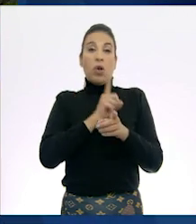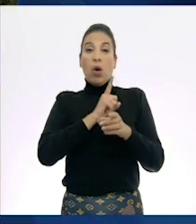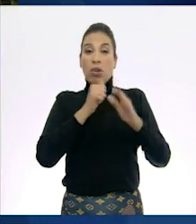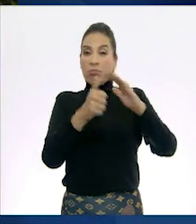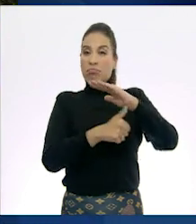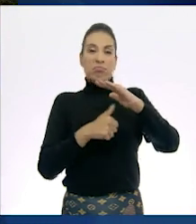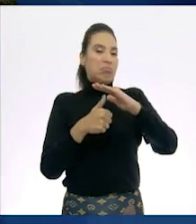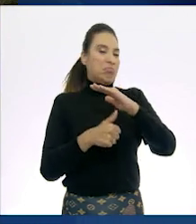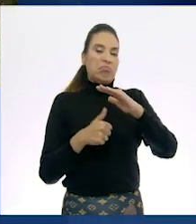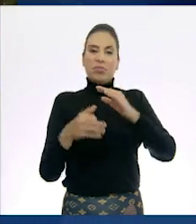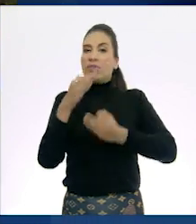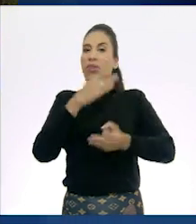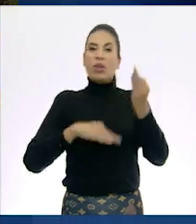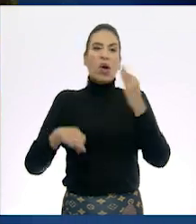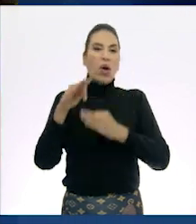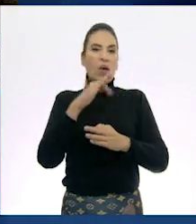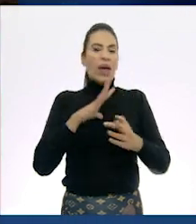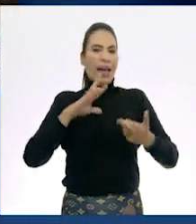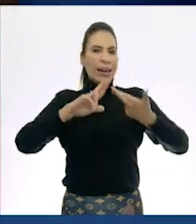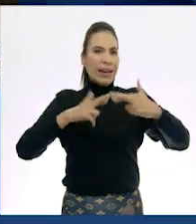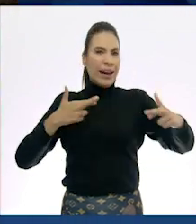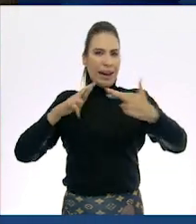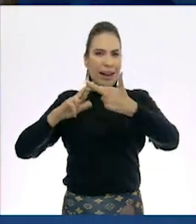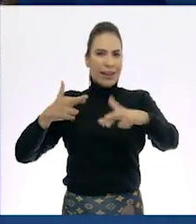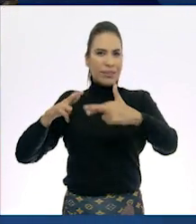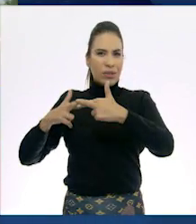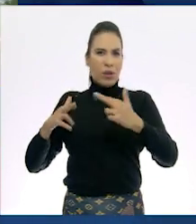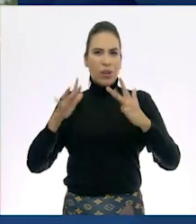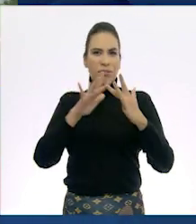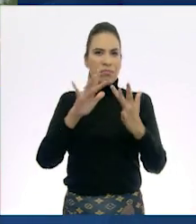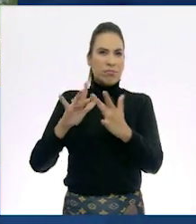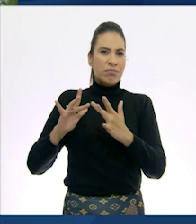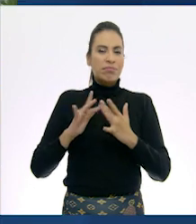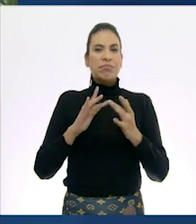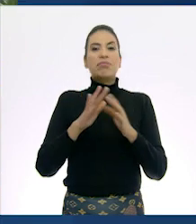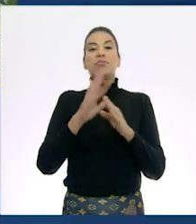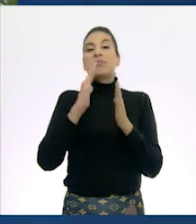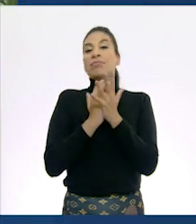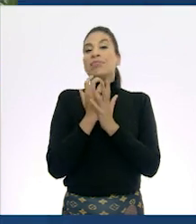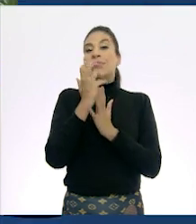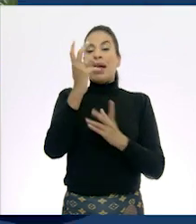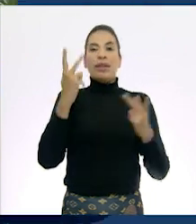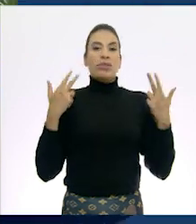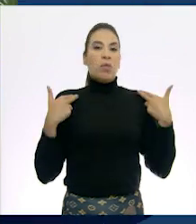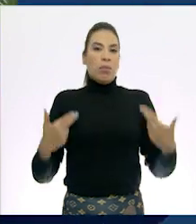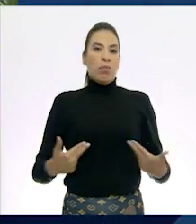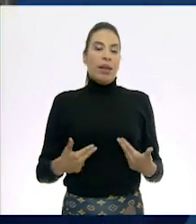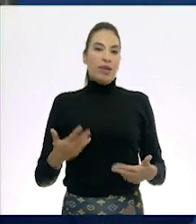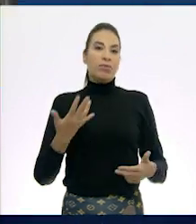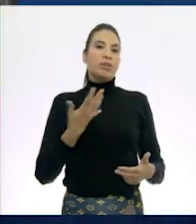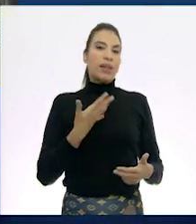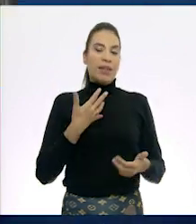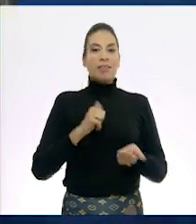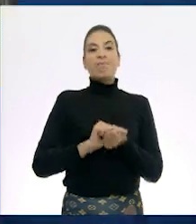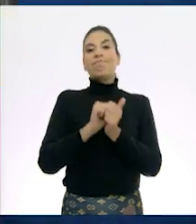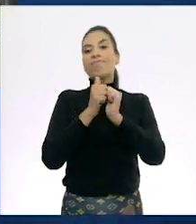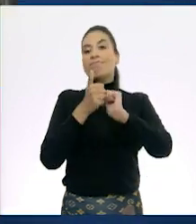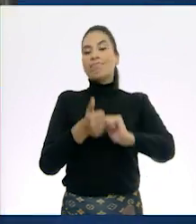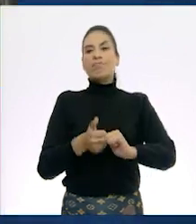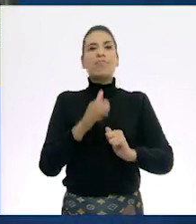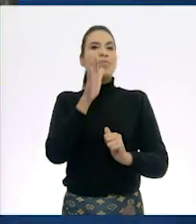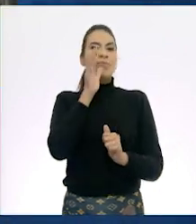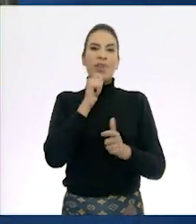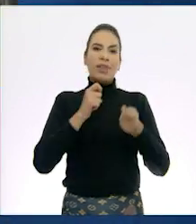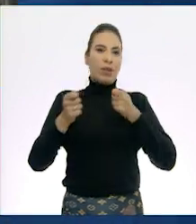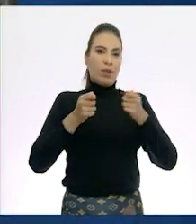aislados. Todos se relacionan y se potencializan a medida que los seres humanos obtienen y transforman sin